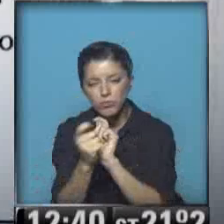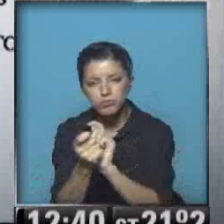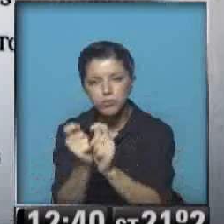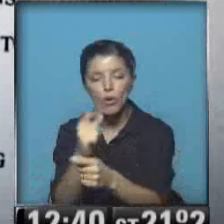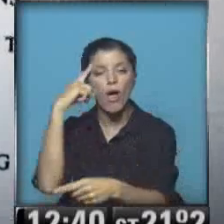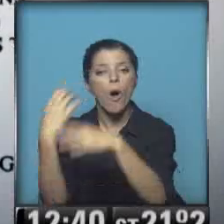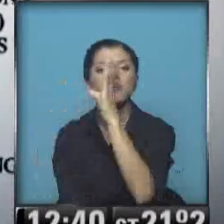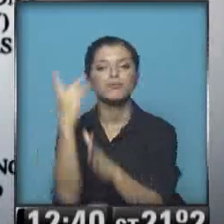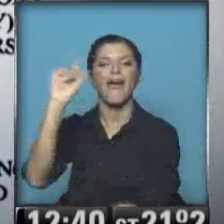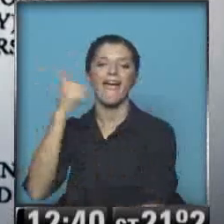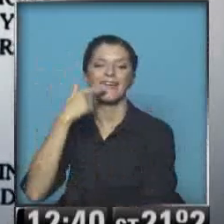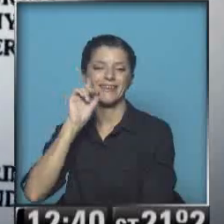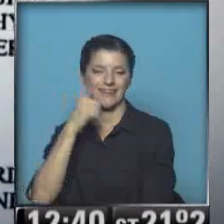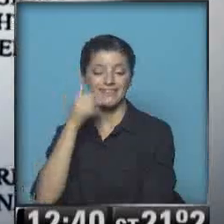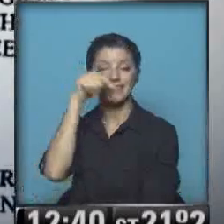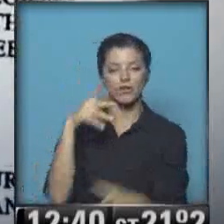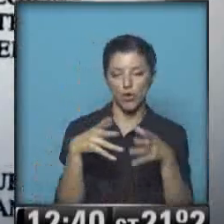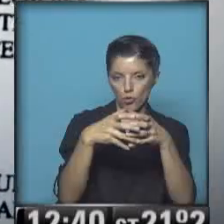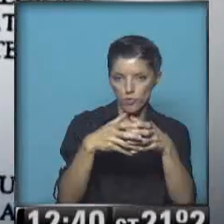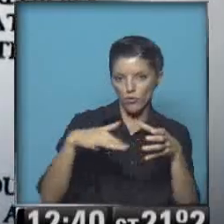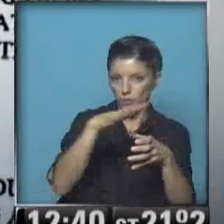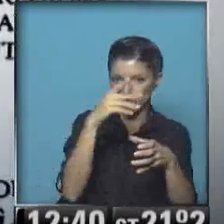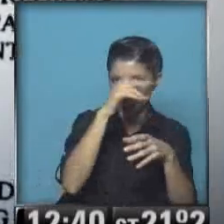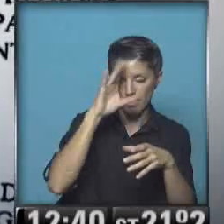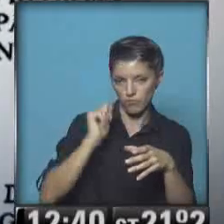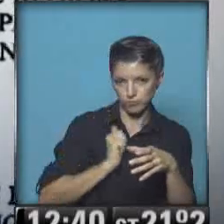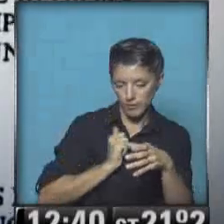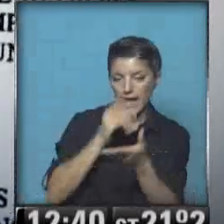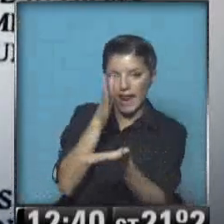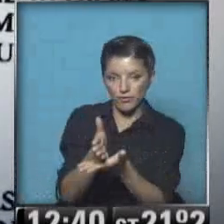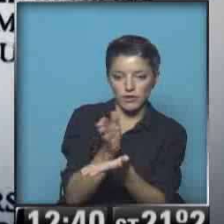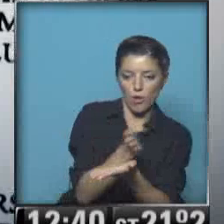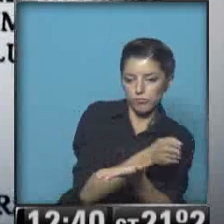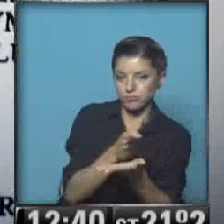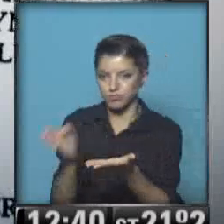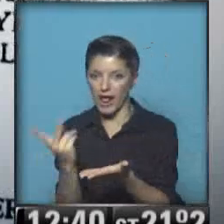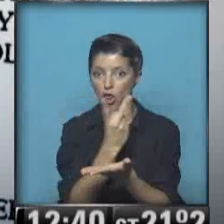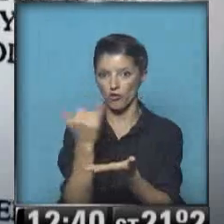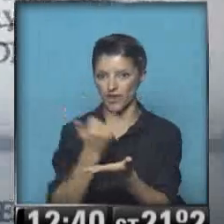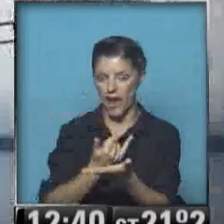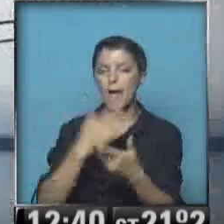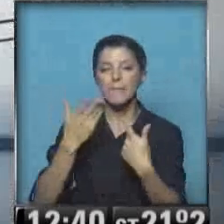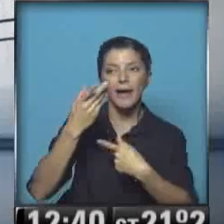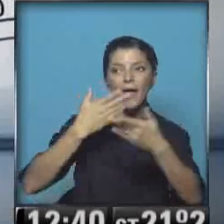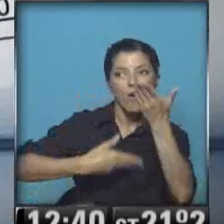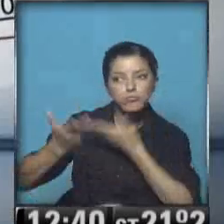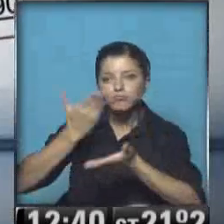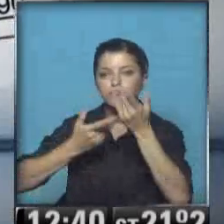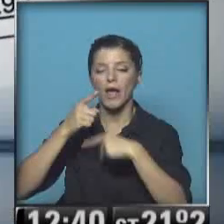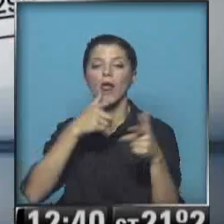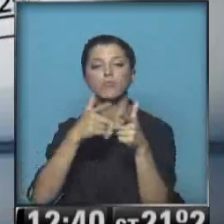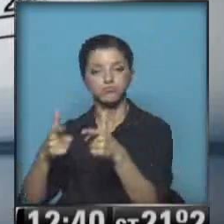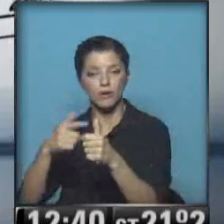islámico tiene bolsones y bases importantes a ambos lados de la frontera para facilitar el flujo de material y reclutamiento El